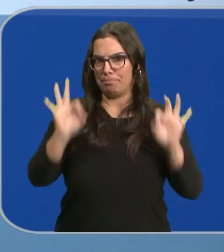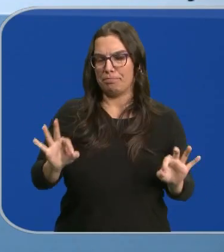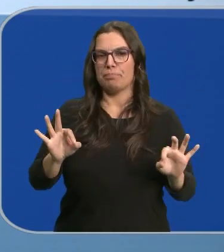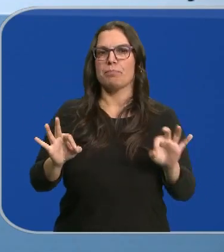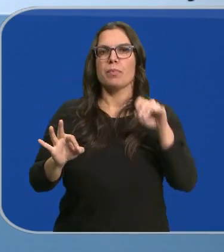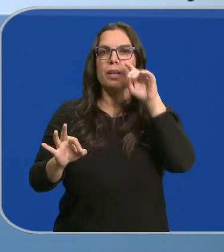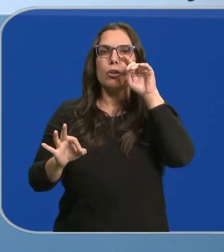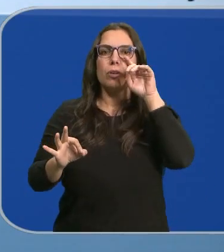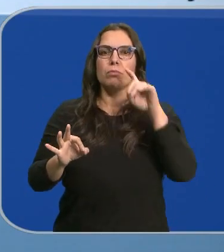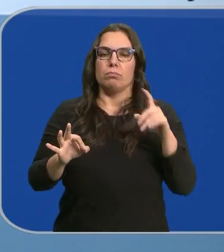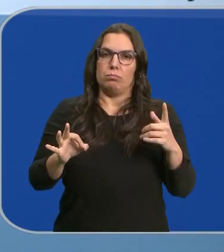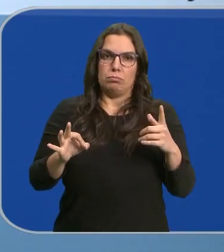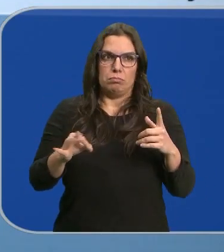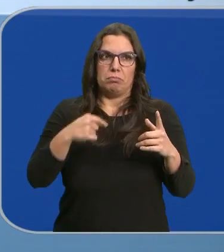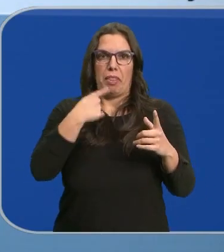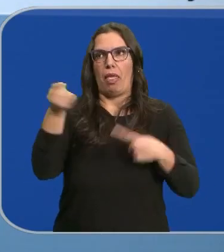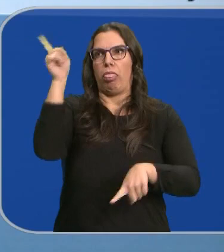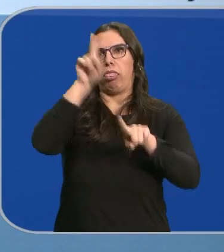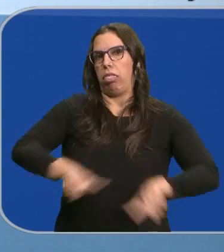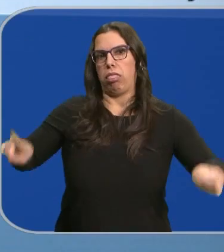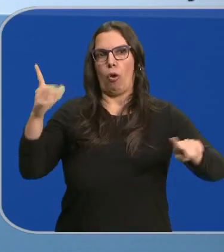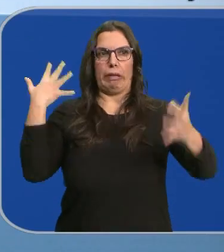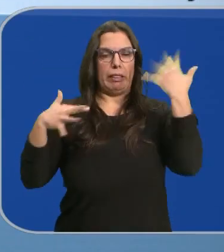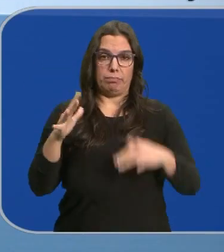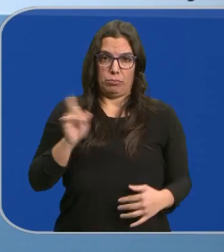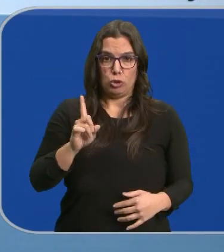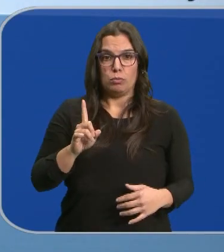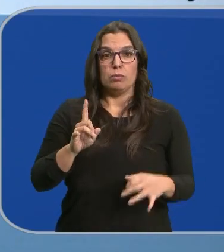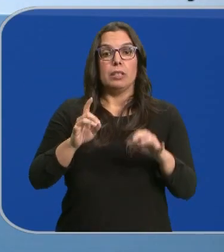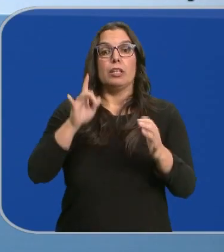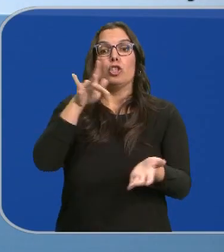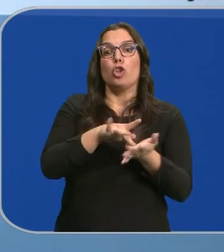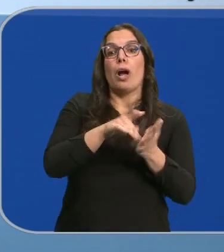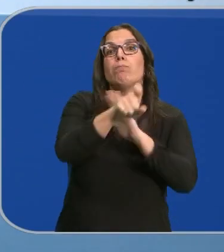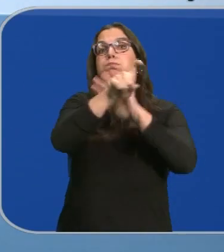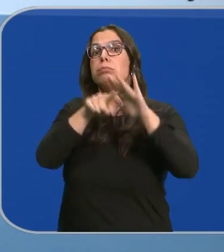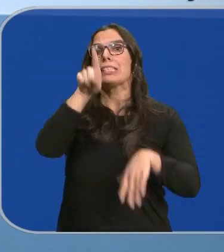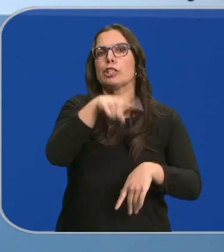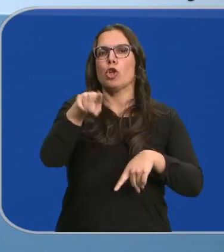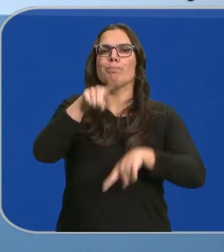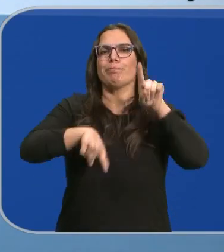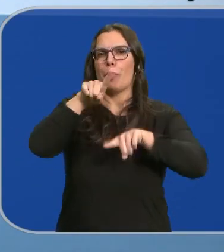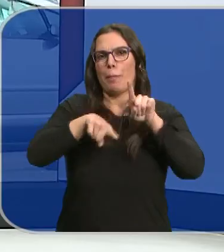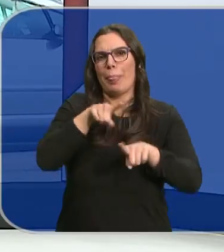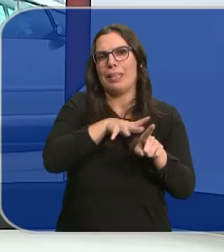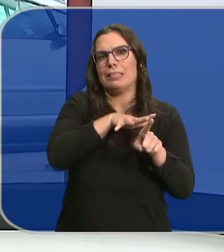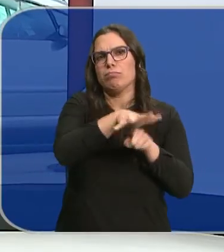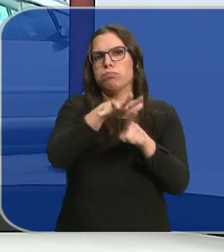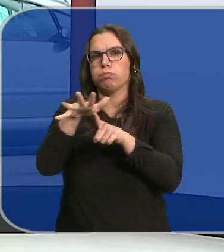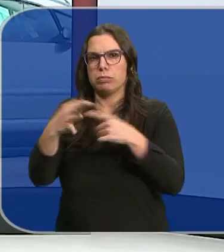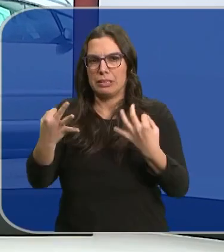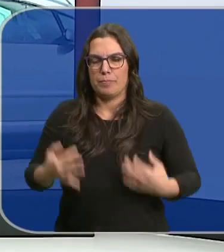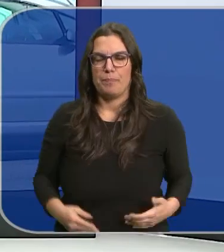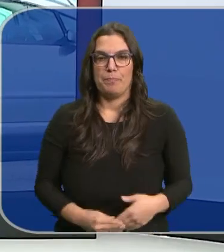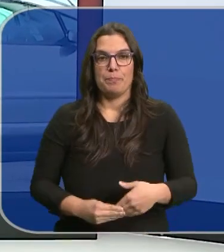nosotros no lo vamos a negar. El que entremos en recesión o no pues va a depender de algunos factores.